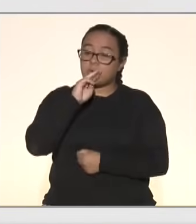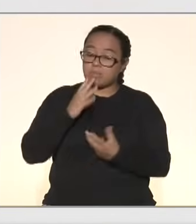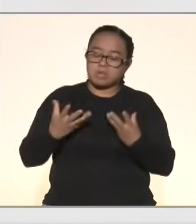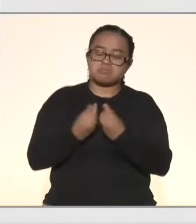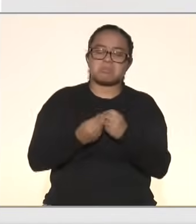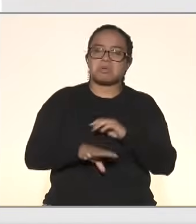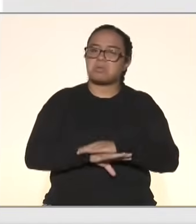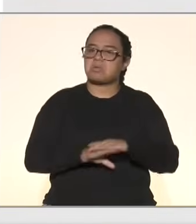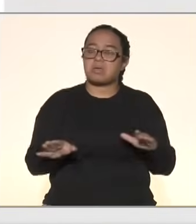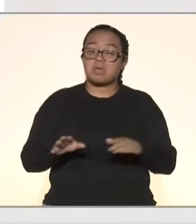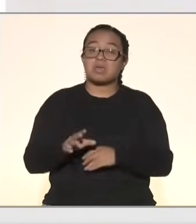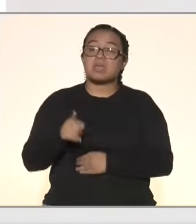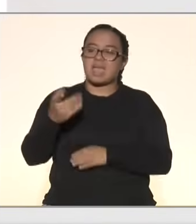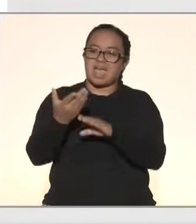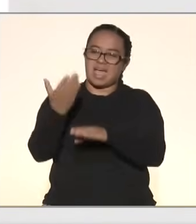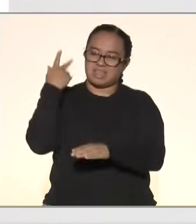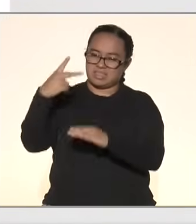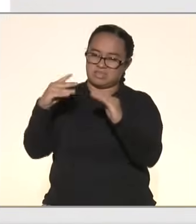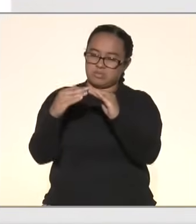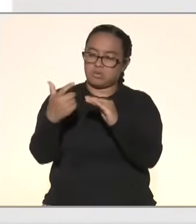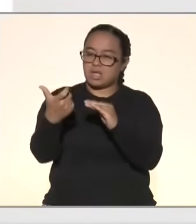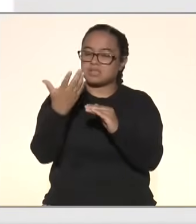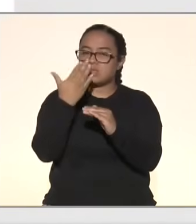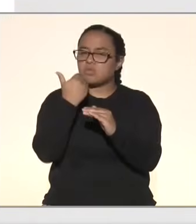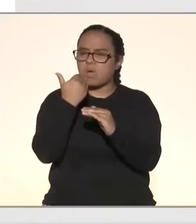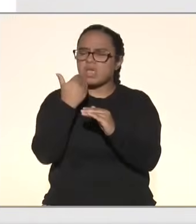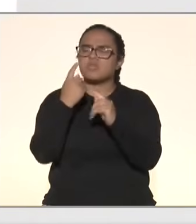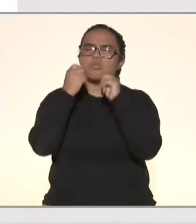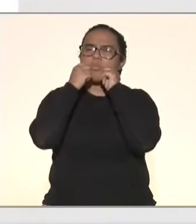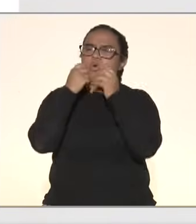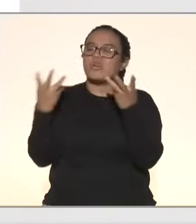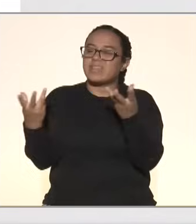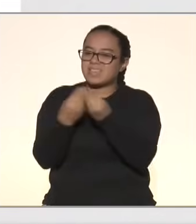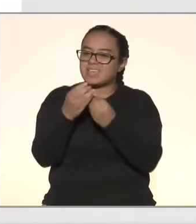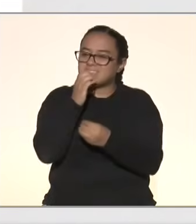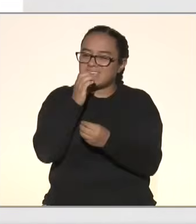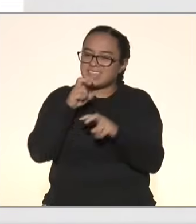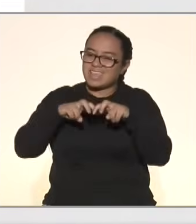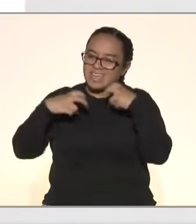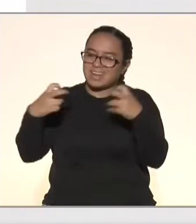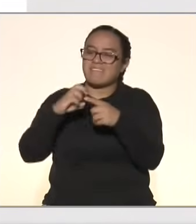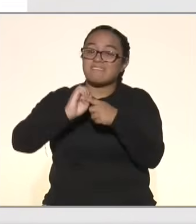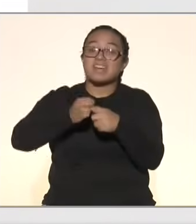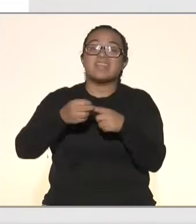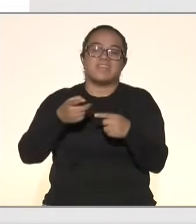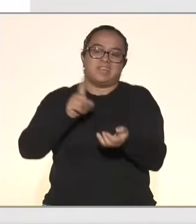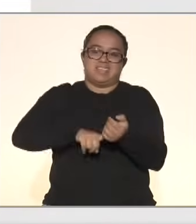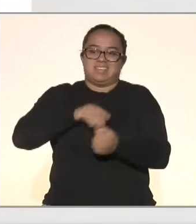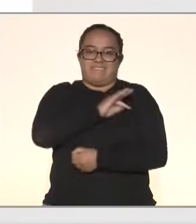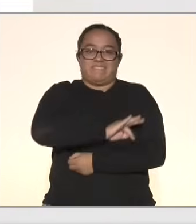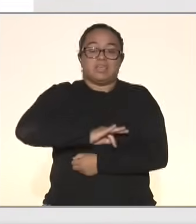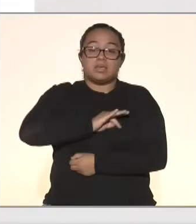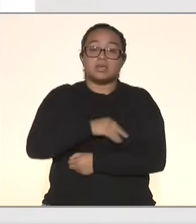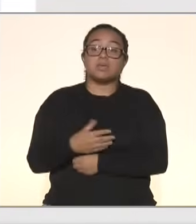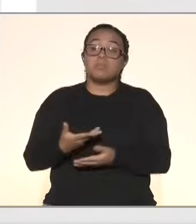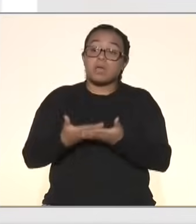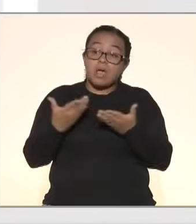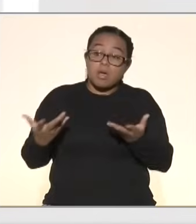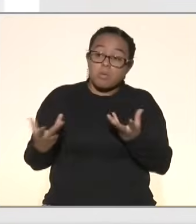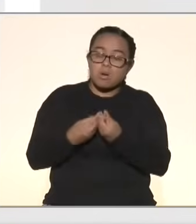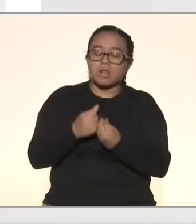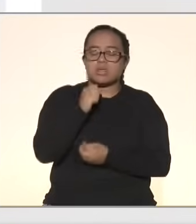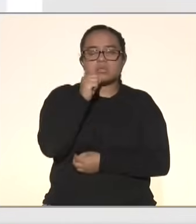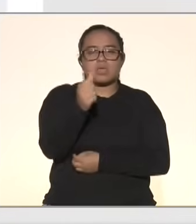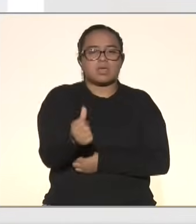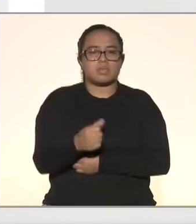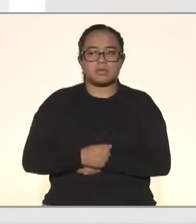Y en su casa, si no había dinero, se cenaba aunque sea frijoles. Pero éramos felices. Y ahora ya no la tengo conmigo. ¿Por